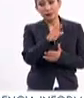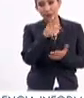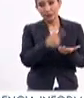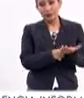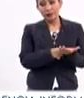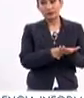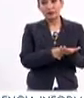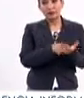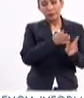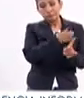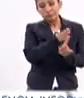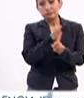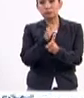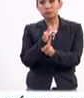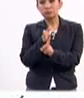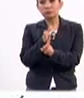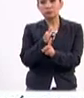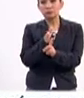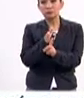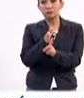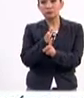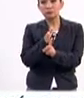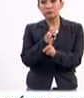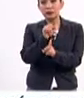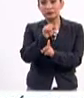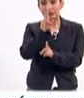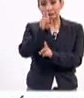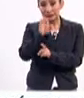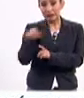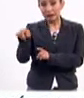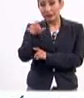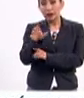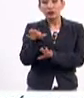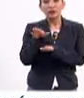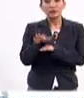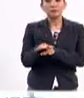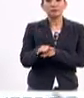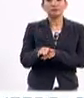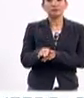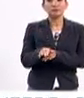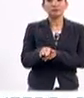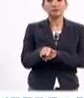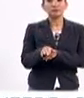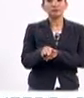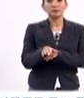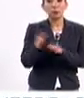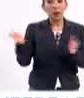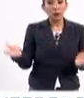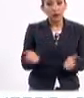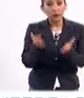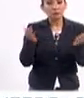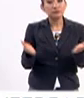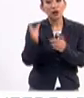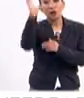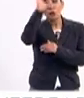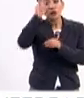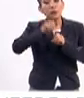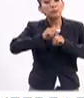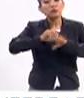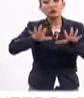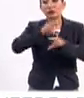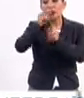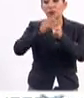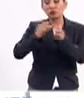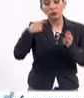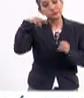de Relaciones Exteriores, Secretaría de Relaciones Exteriores sobre impulsar la cultura en